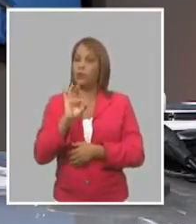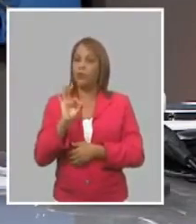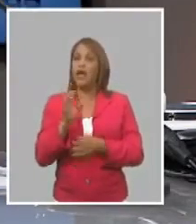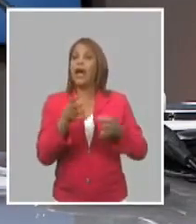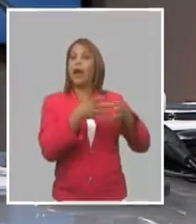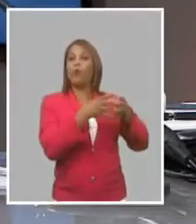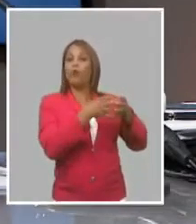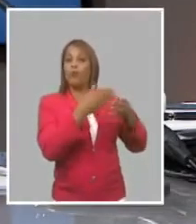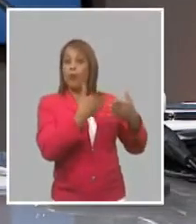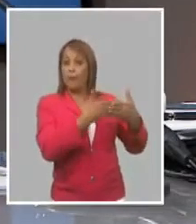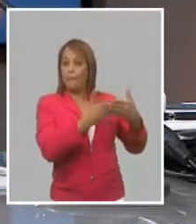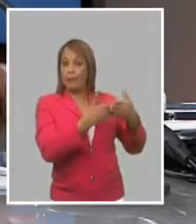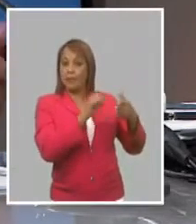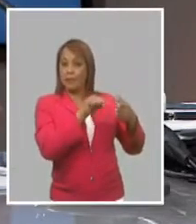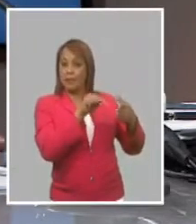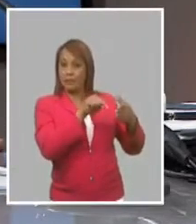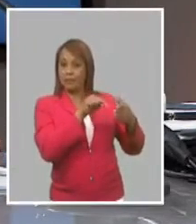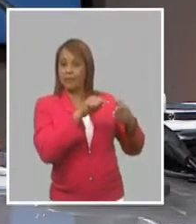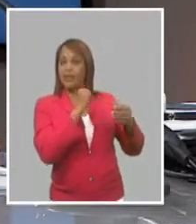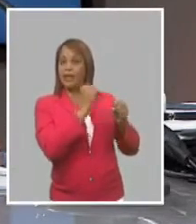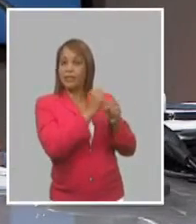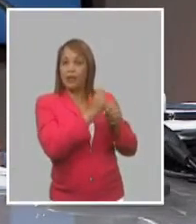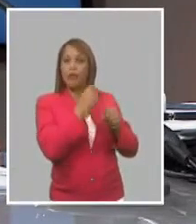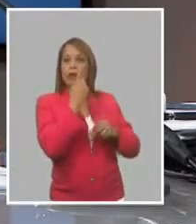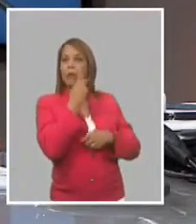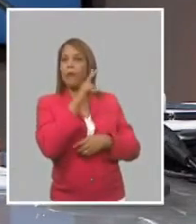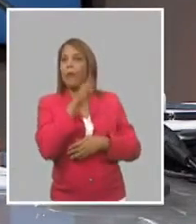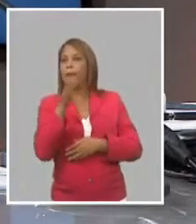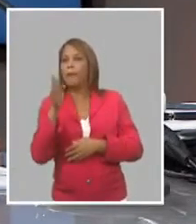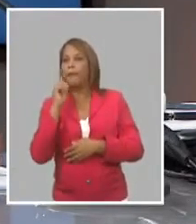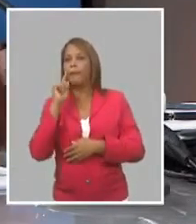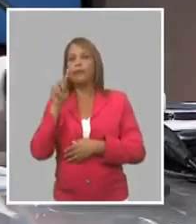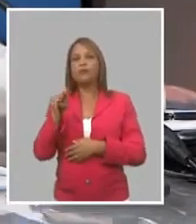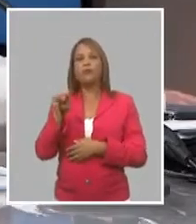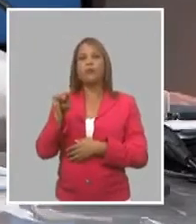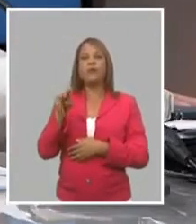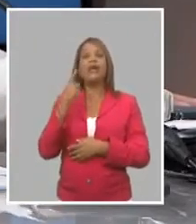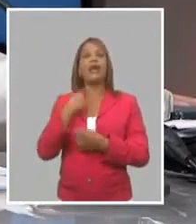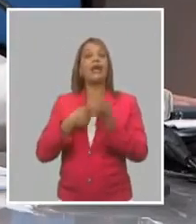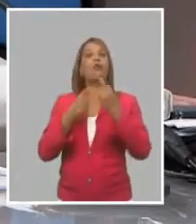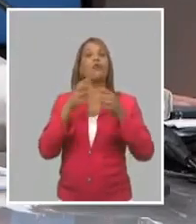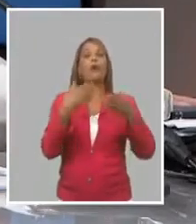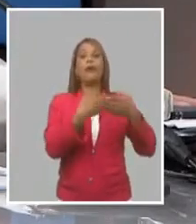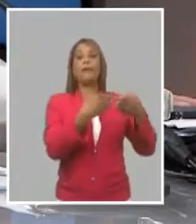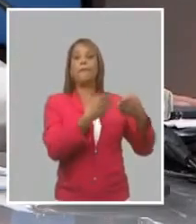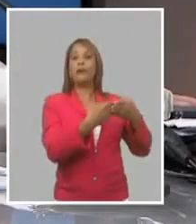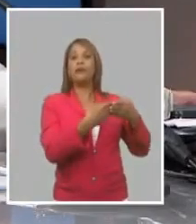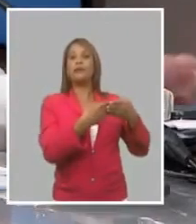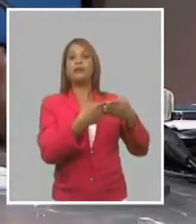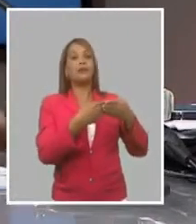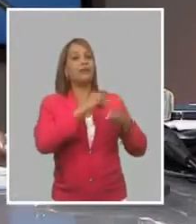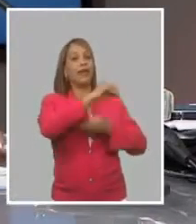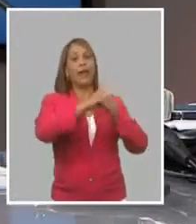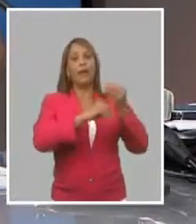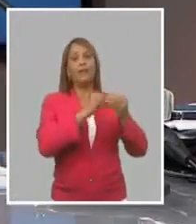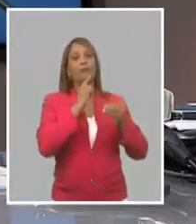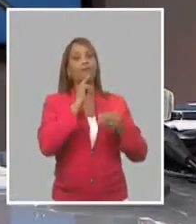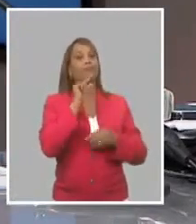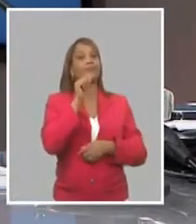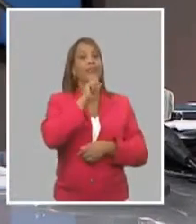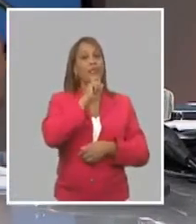Hay un grupo de empresas que nosotros, en las corridas que nosotros hemos hecho, nos dan que un grupo de empresas no soportan la devaluación